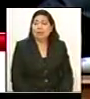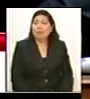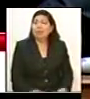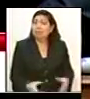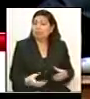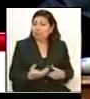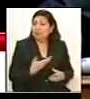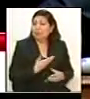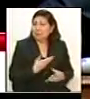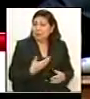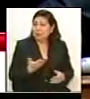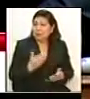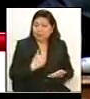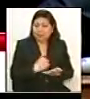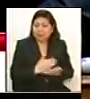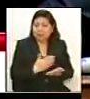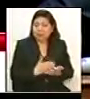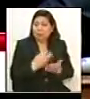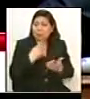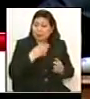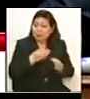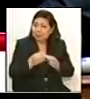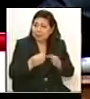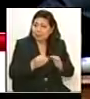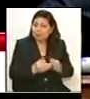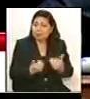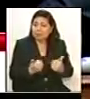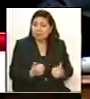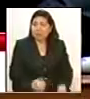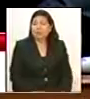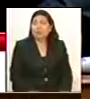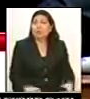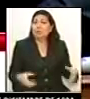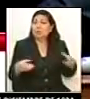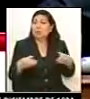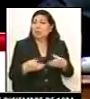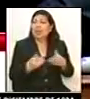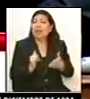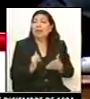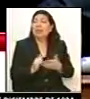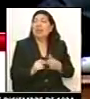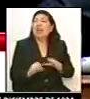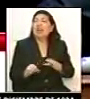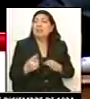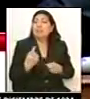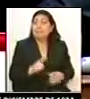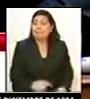comisión debería pedir un cuarto intermedio para explicar a los miembros de su comisión. ¿Qué se está haciendo?